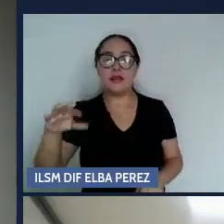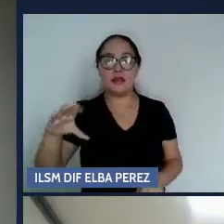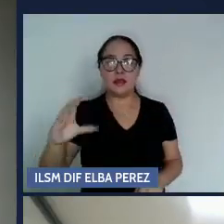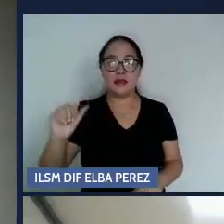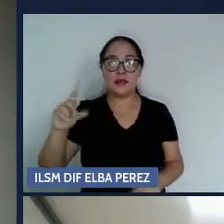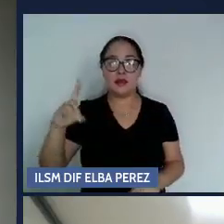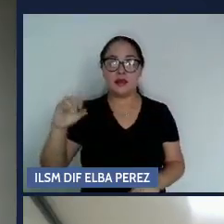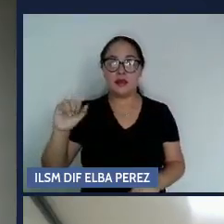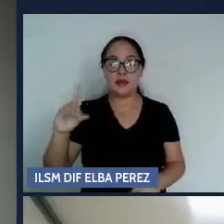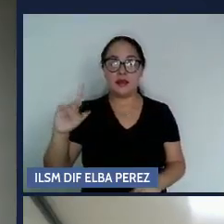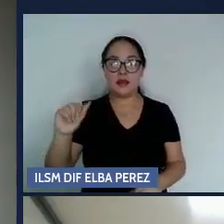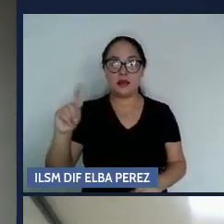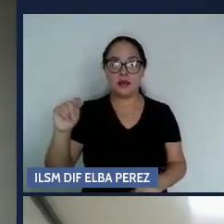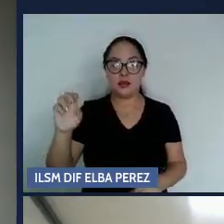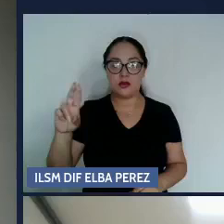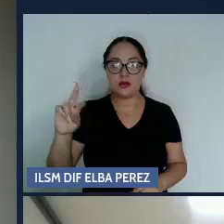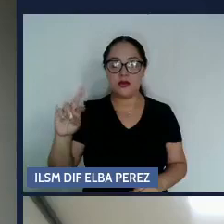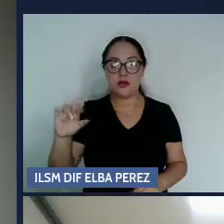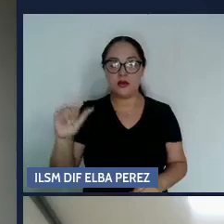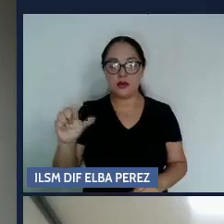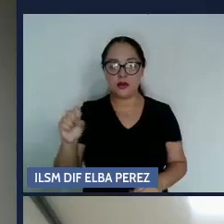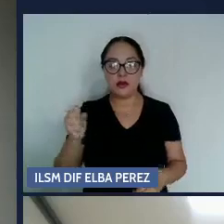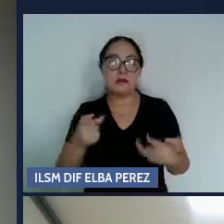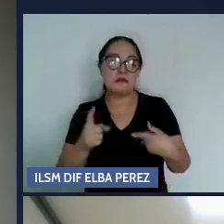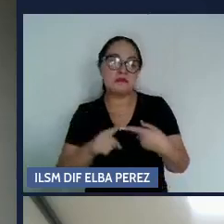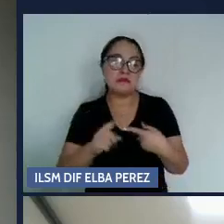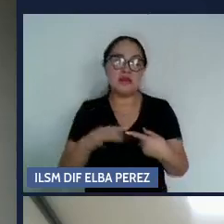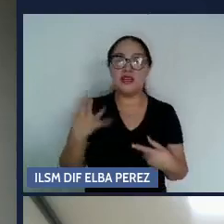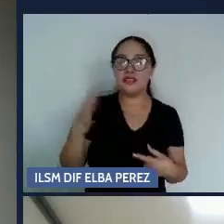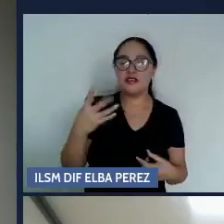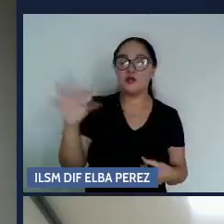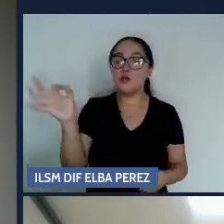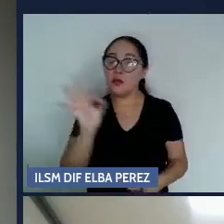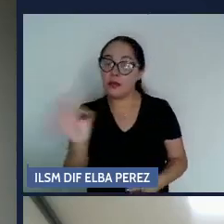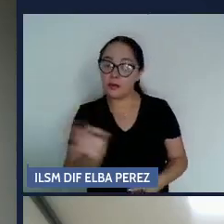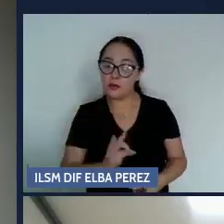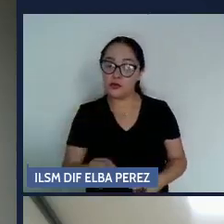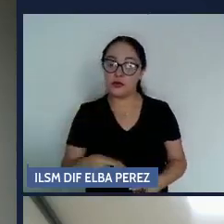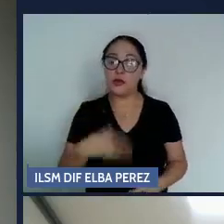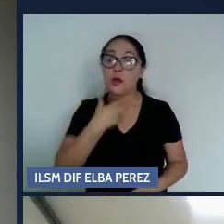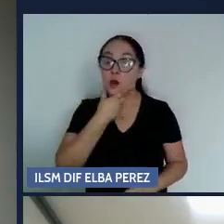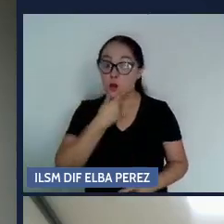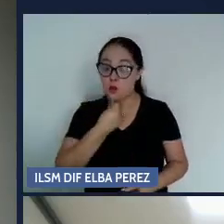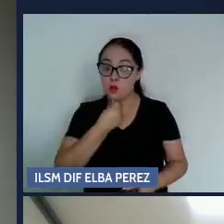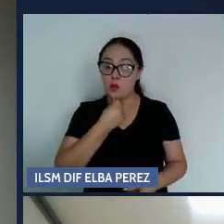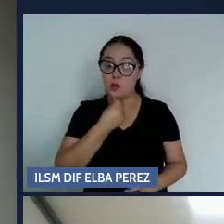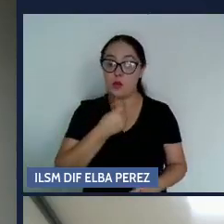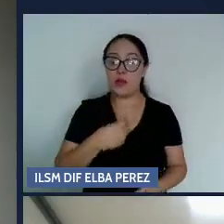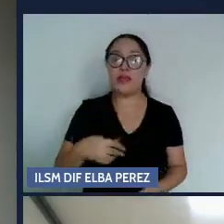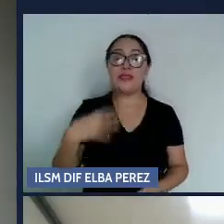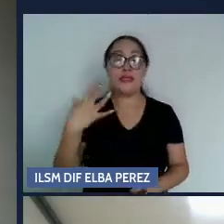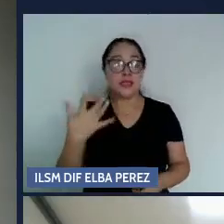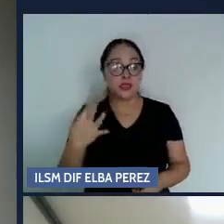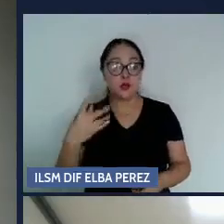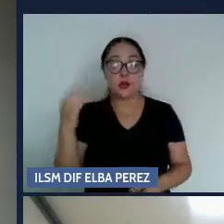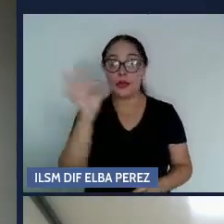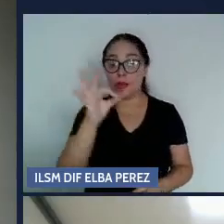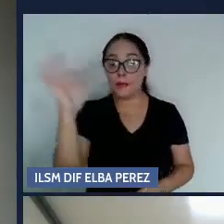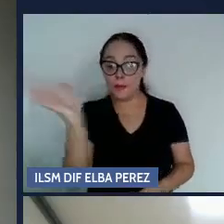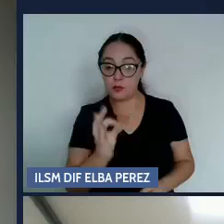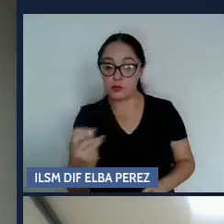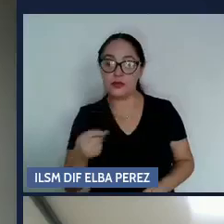de candidatos serán hombres y el 50% de candidatas serán mujeres. Esto